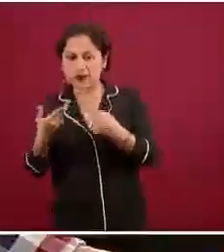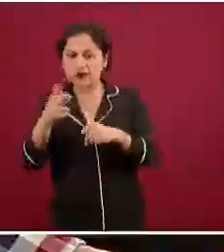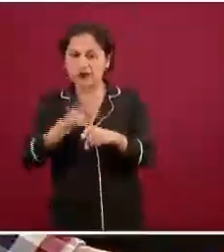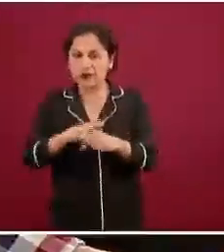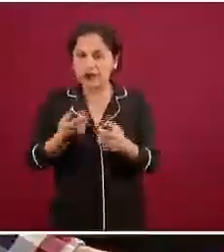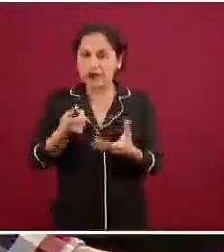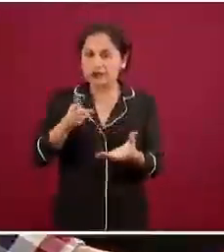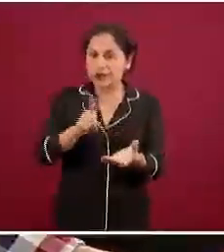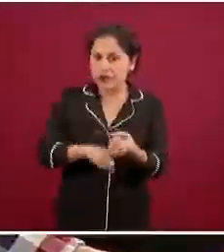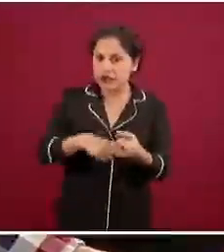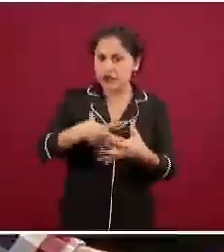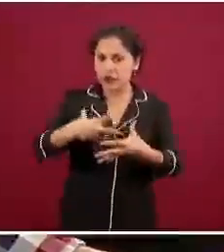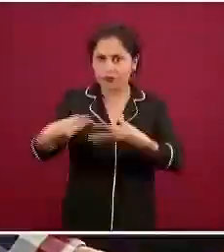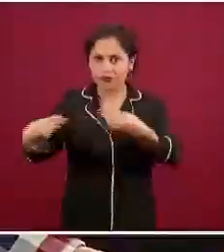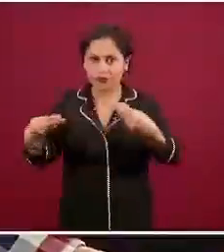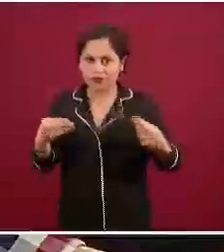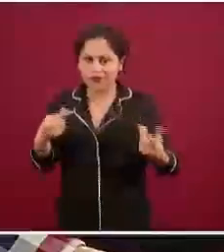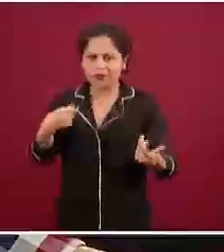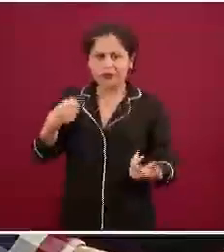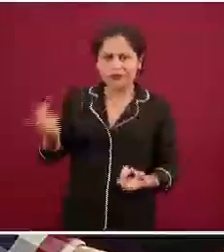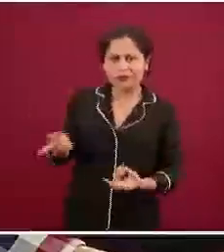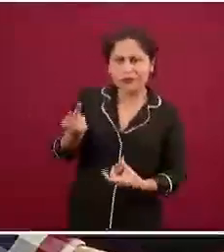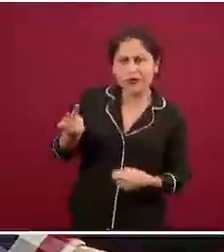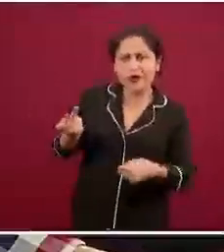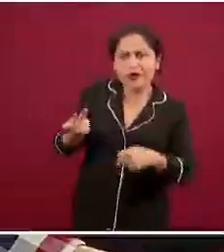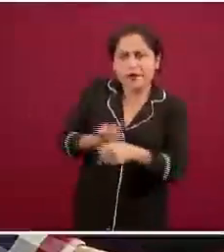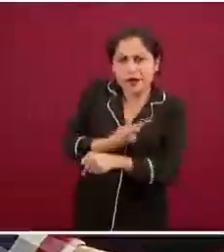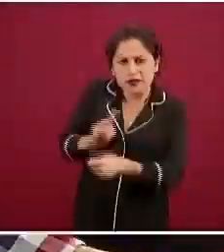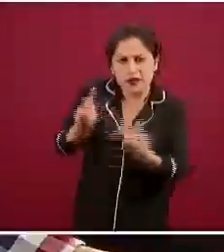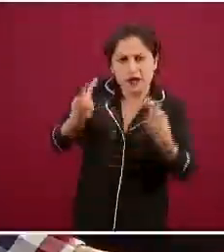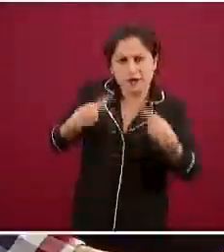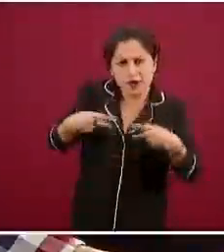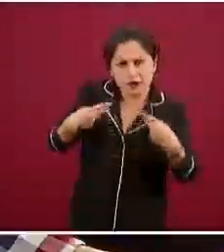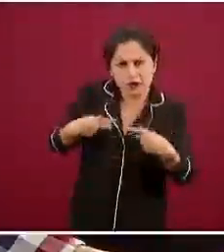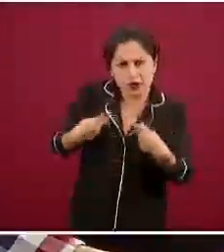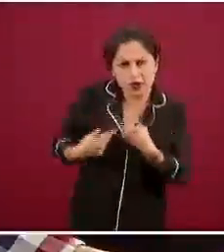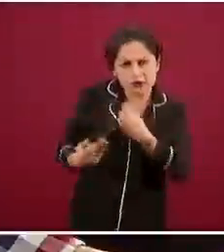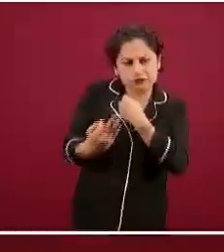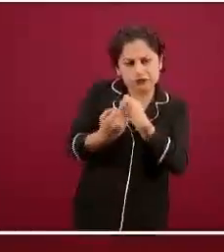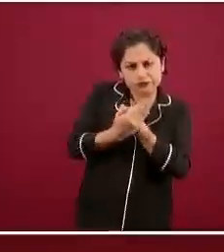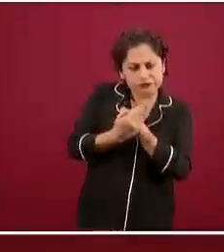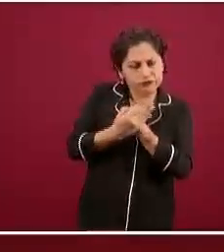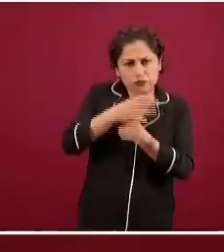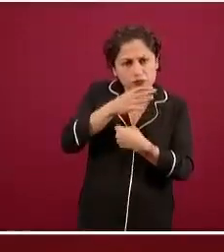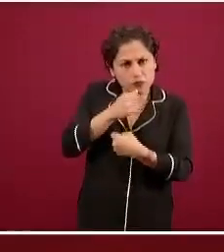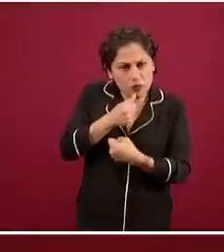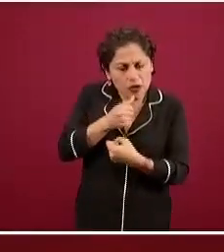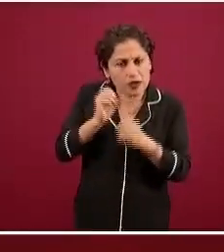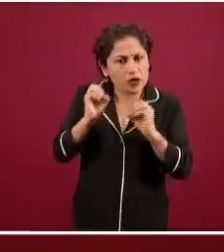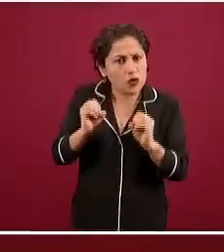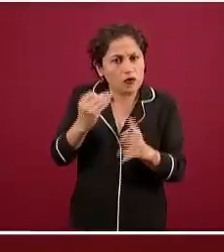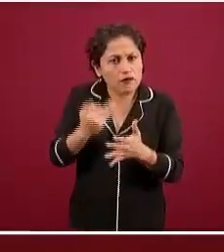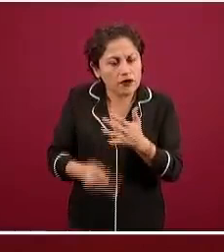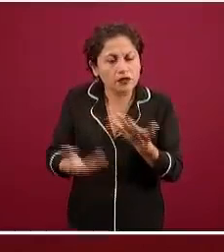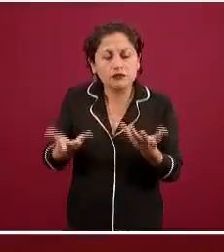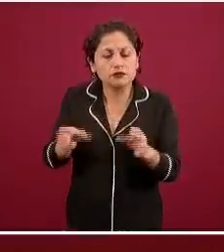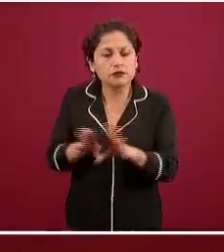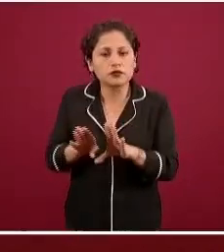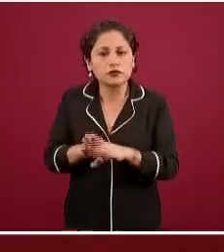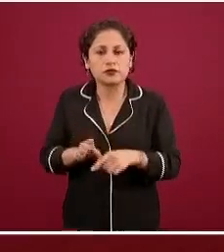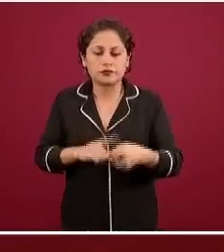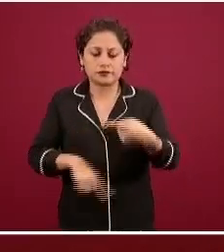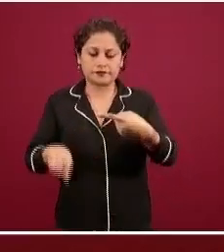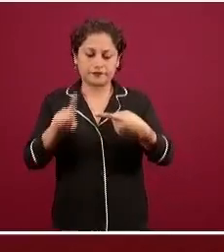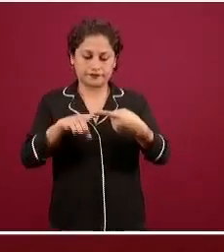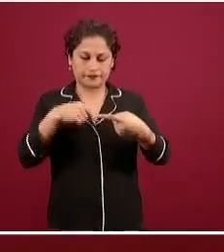doctor? ¿Es falta de preparación del personal? ¿No hay equipo? Si nos puede explicar. Con Gracias. mucho gusto. Pruebas